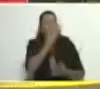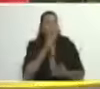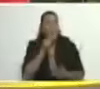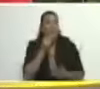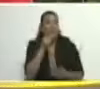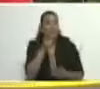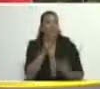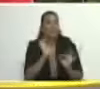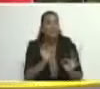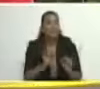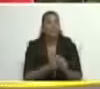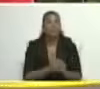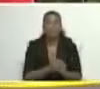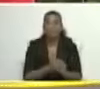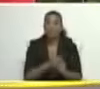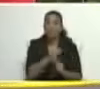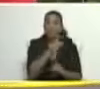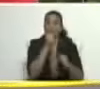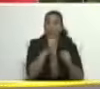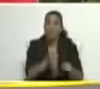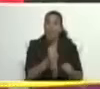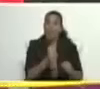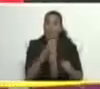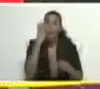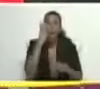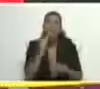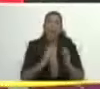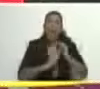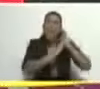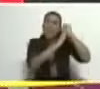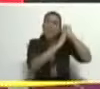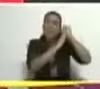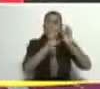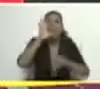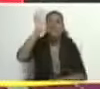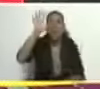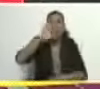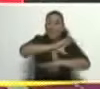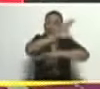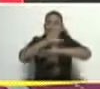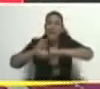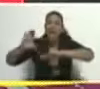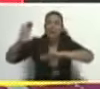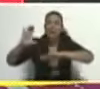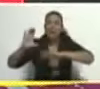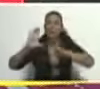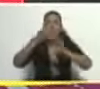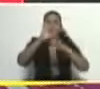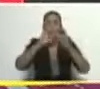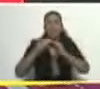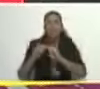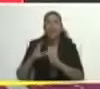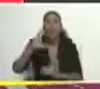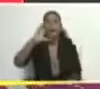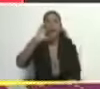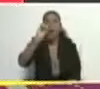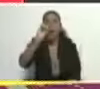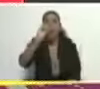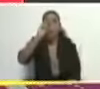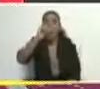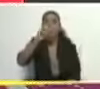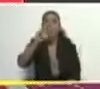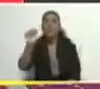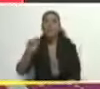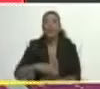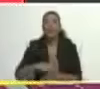ya fuerte y experimentado líder del Caribe y de la mancomunidad de Dominica, Roosevelt Esquerri.